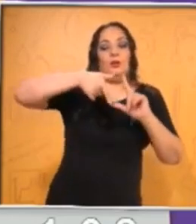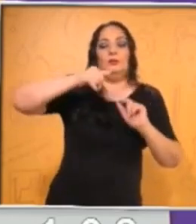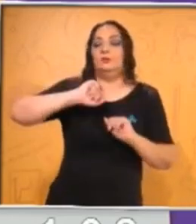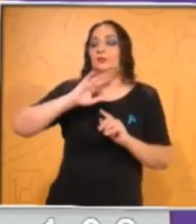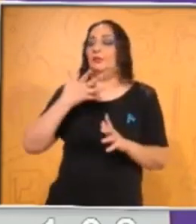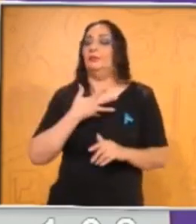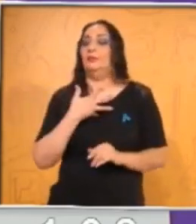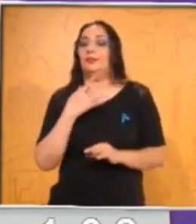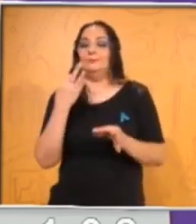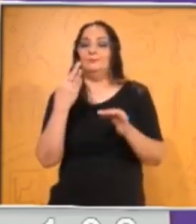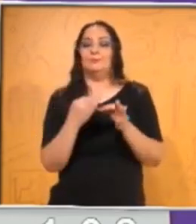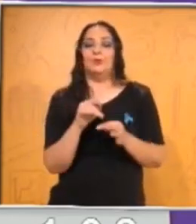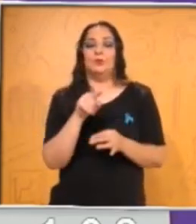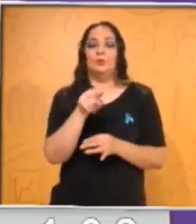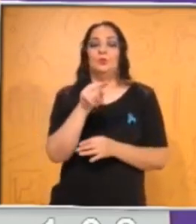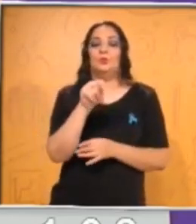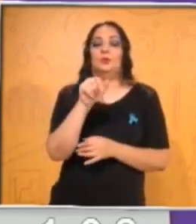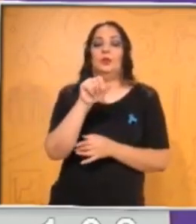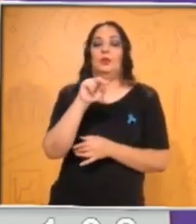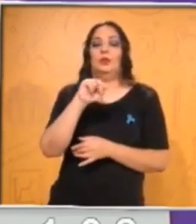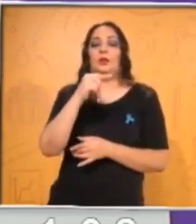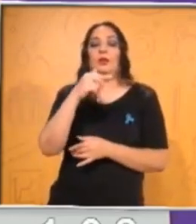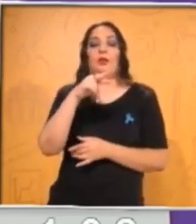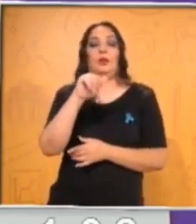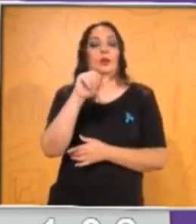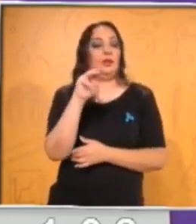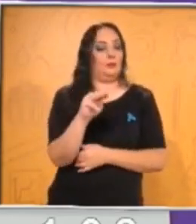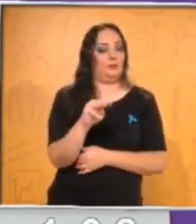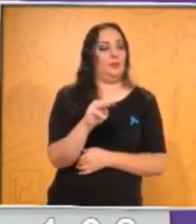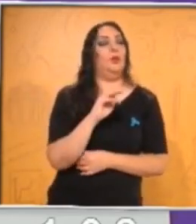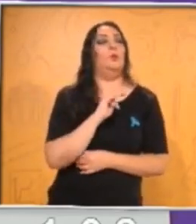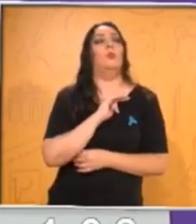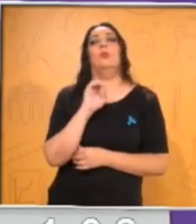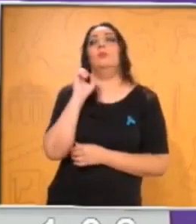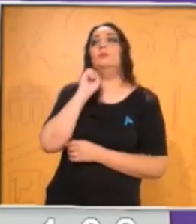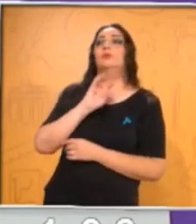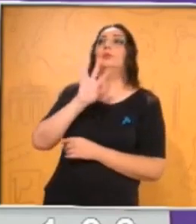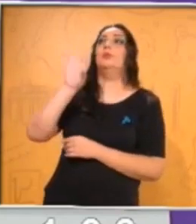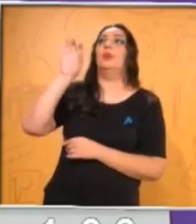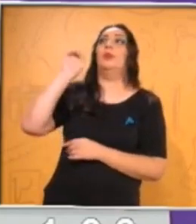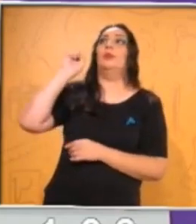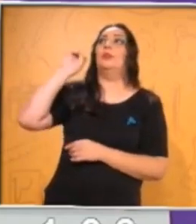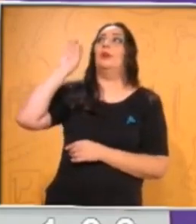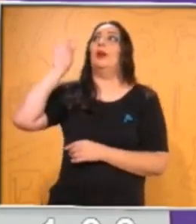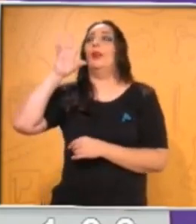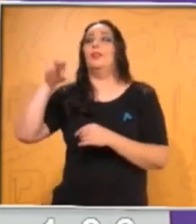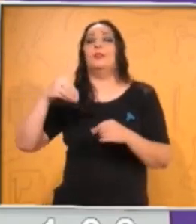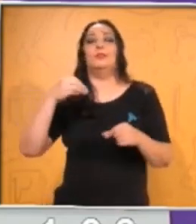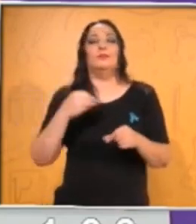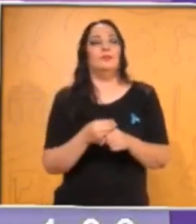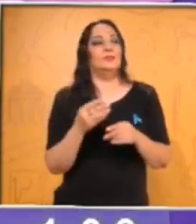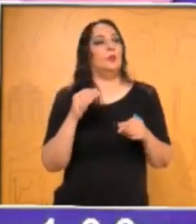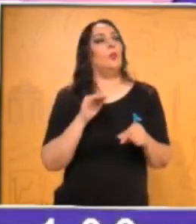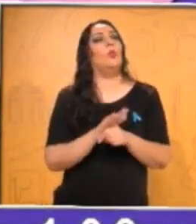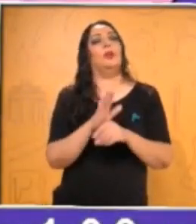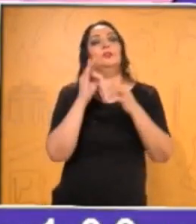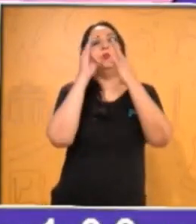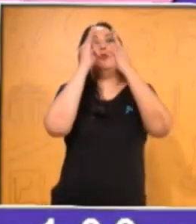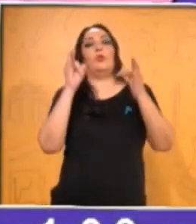tu tangram, tú ya tienes tus figuras y si pueden poner, por favor, en pantalla otra vez las figuras